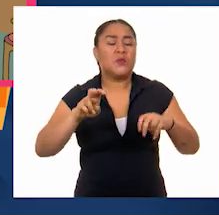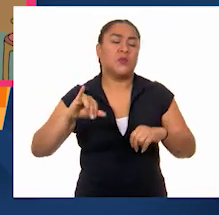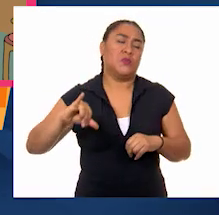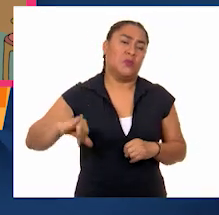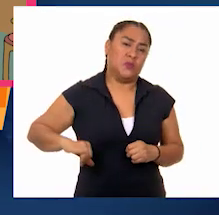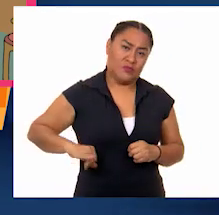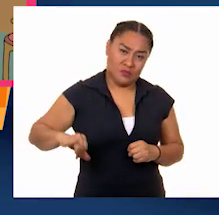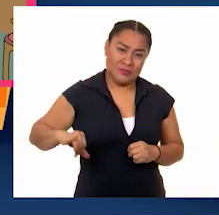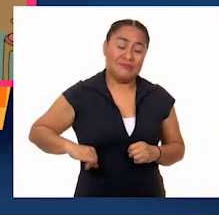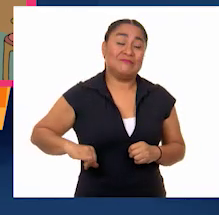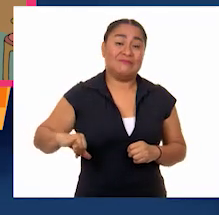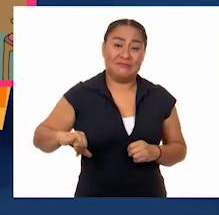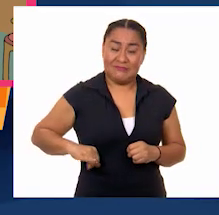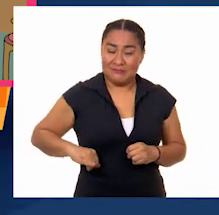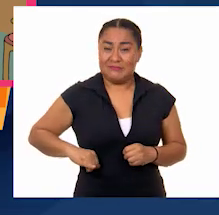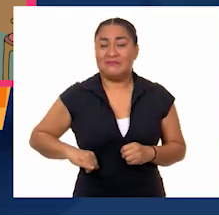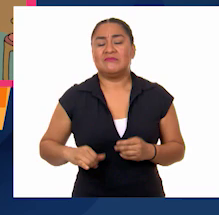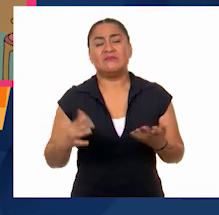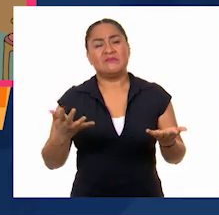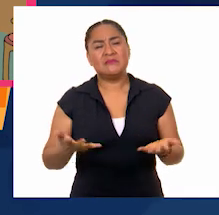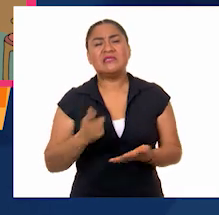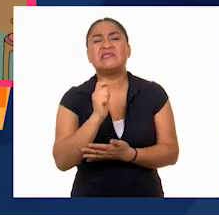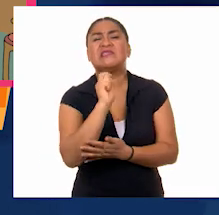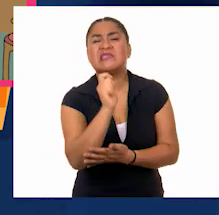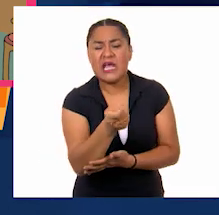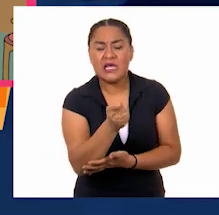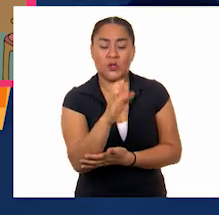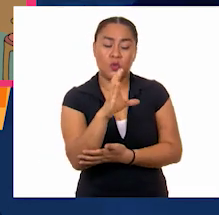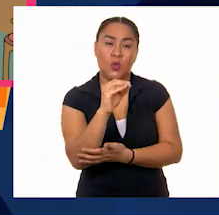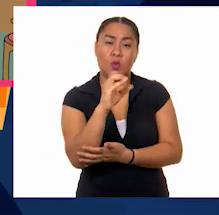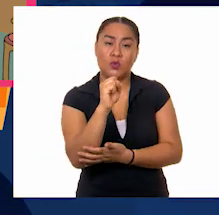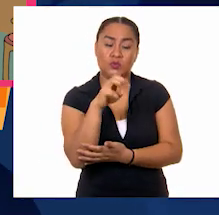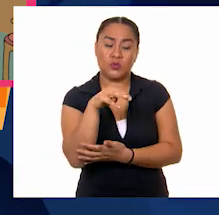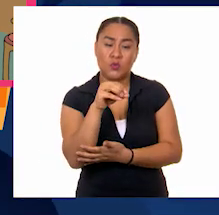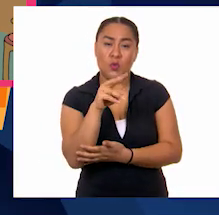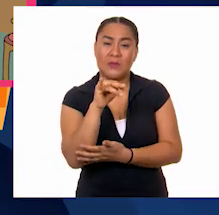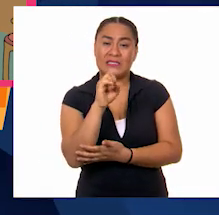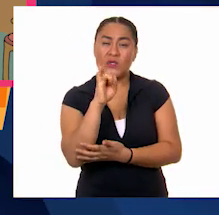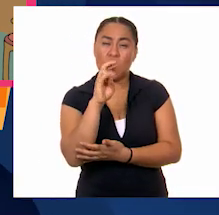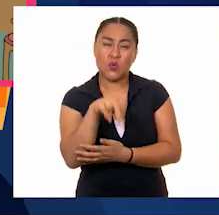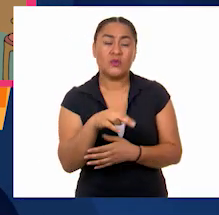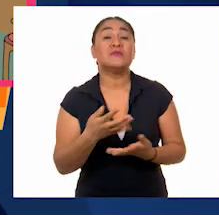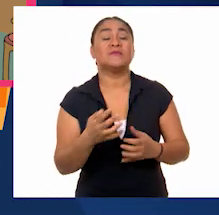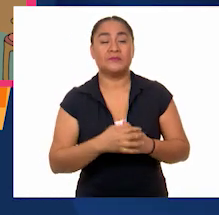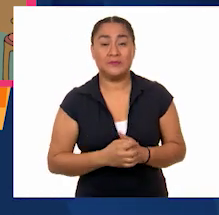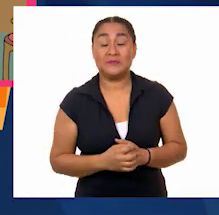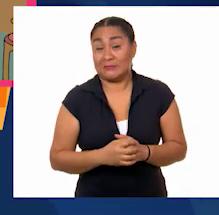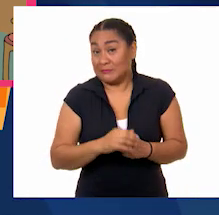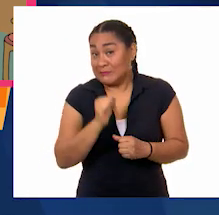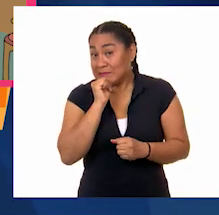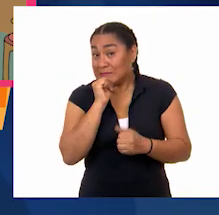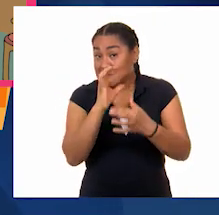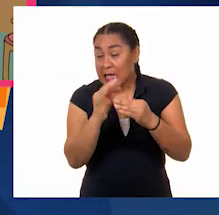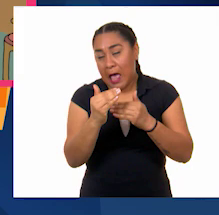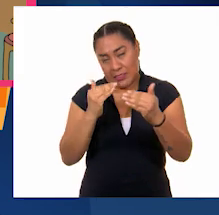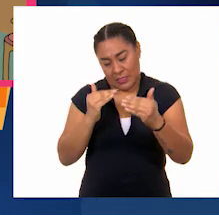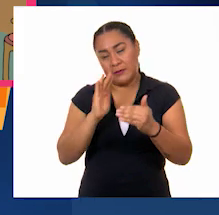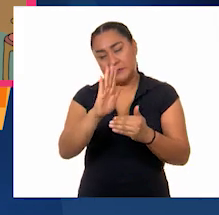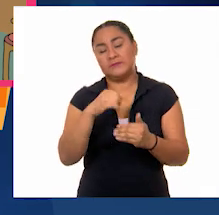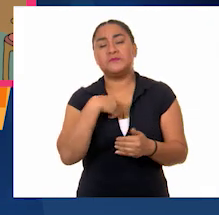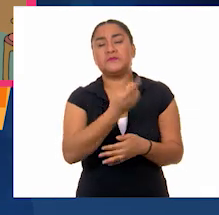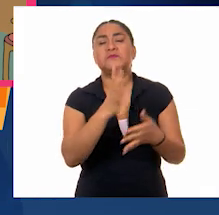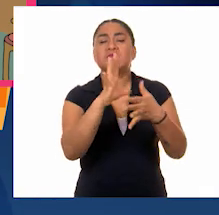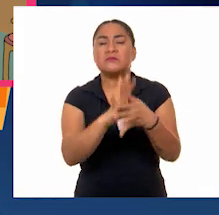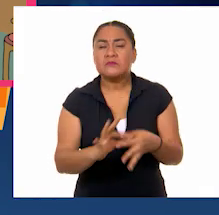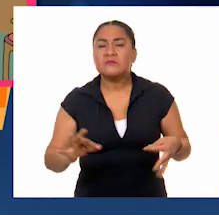interesantísimo, de veras. ¿Qué es la cosmovisión? Bueno, antes de decirles, les voy a comentar